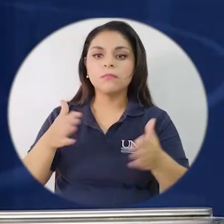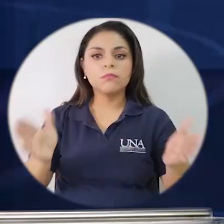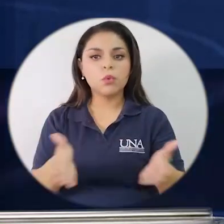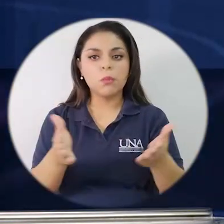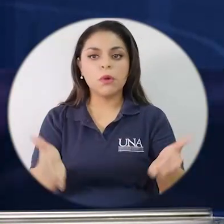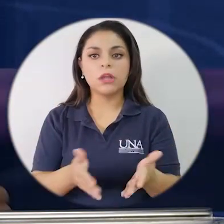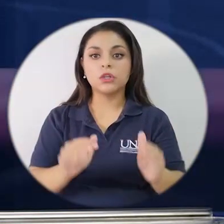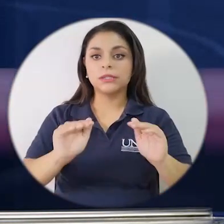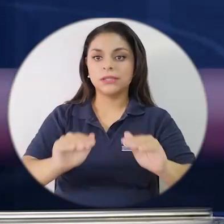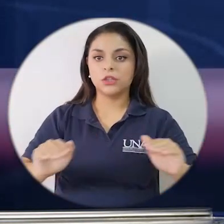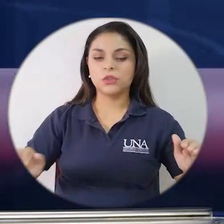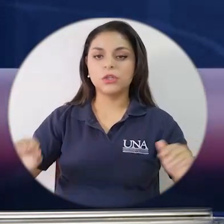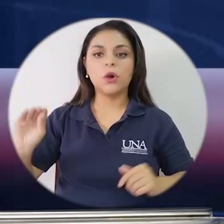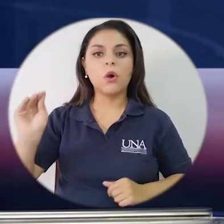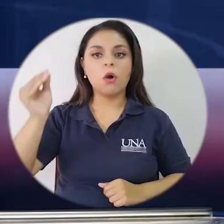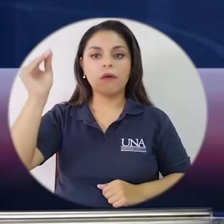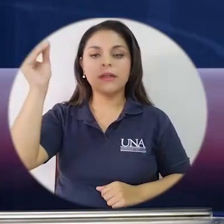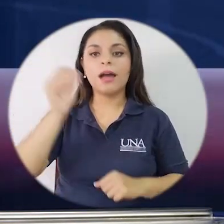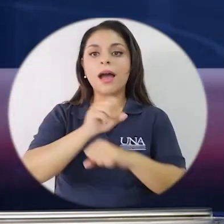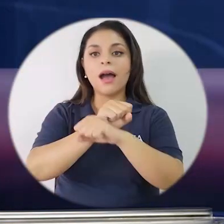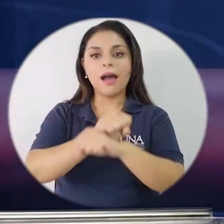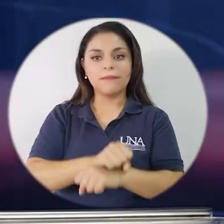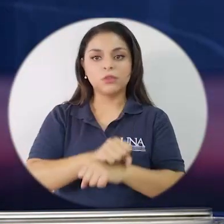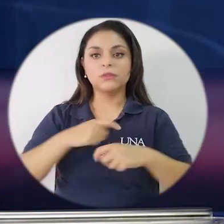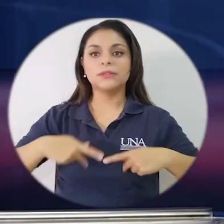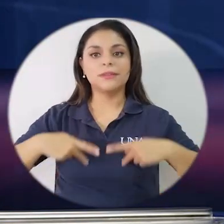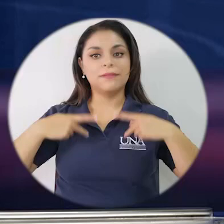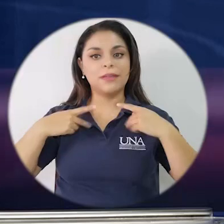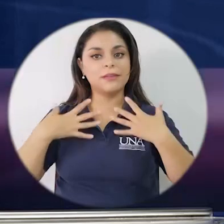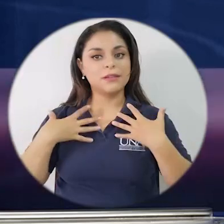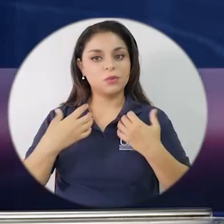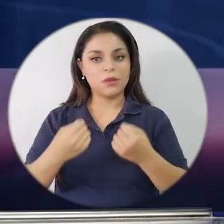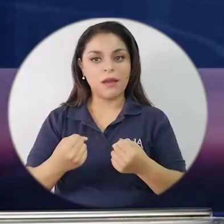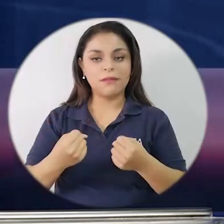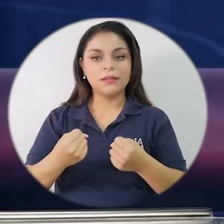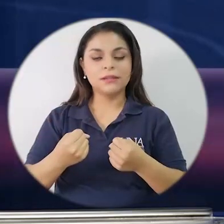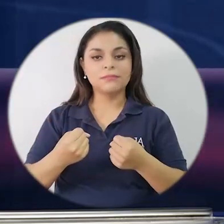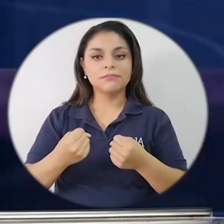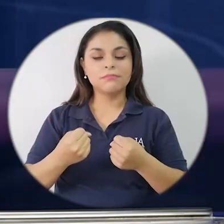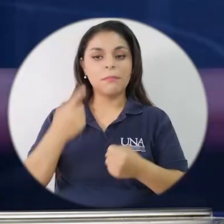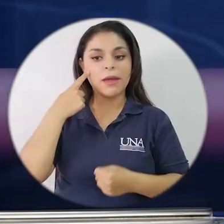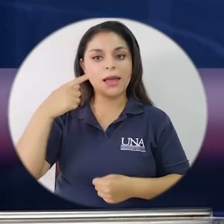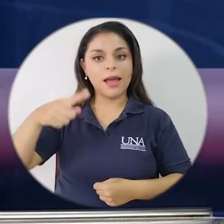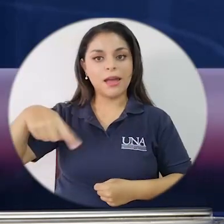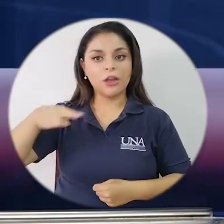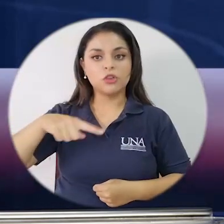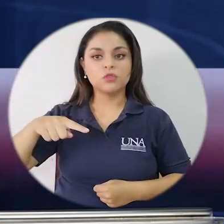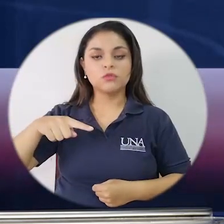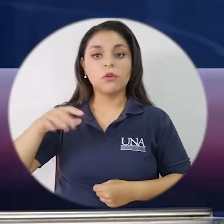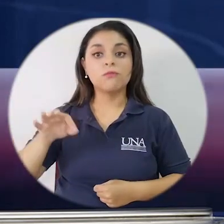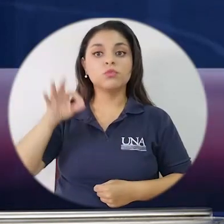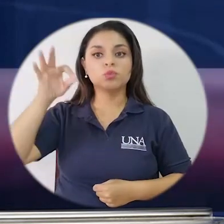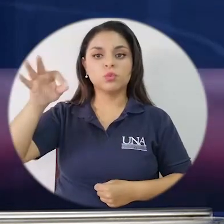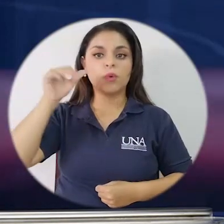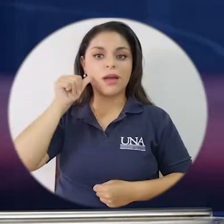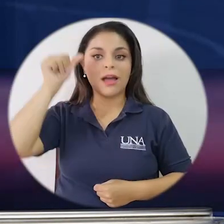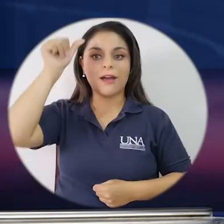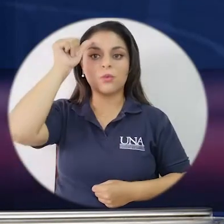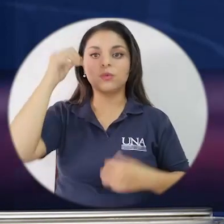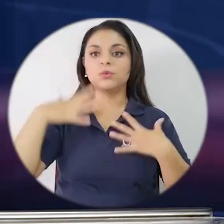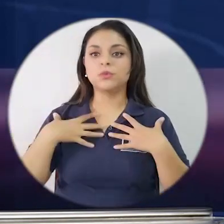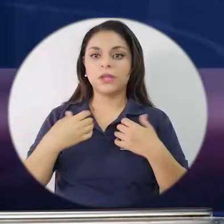nuestros niños, niñas y adolescentes pues hábitos de vida saludables que garanticen pues que se conviertan también en adultos